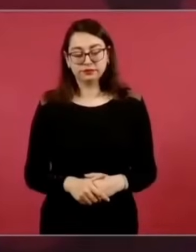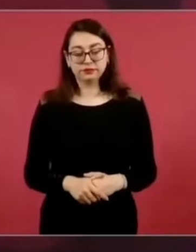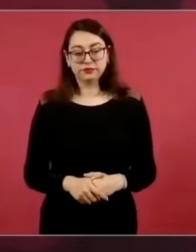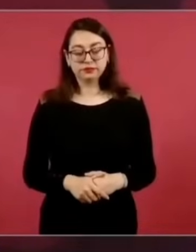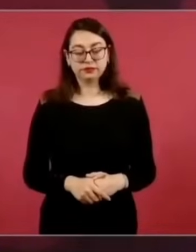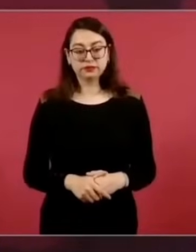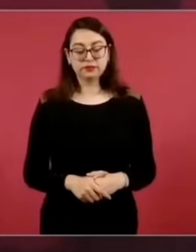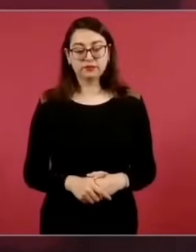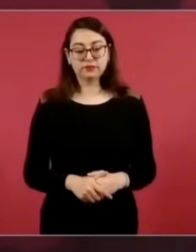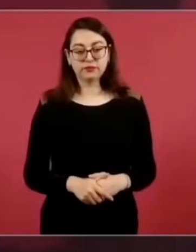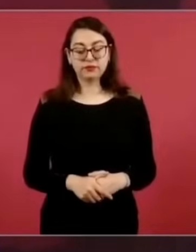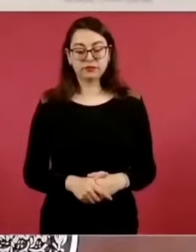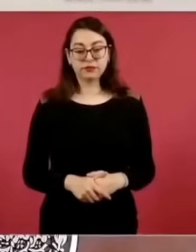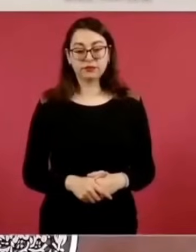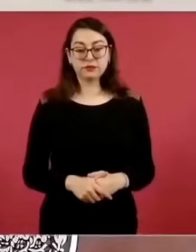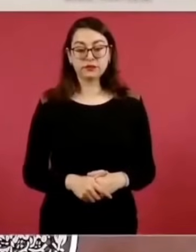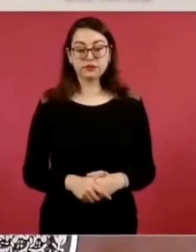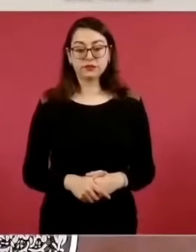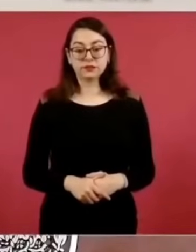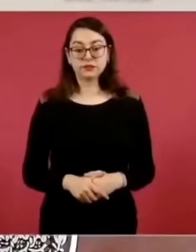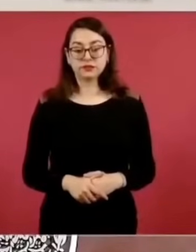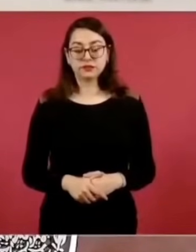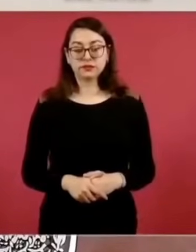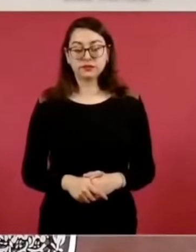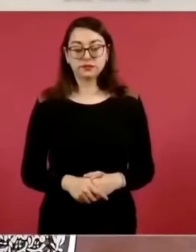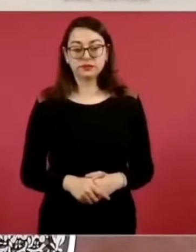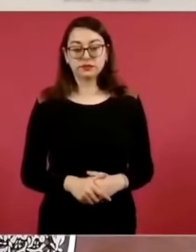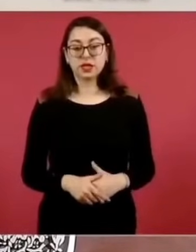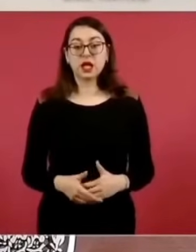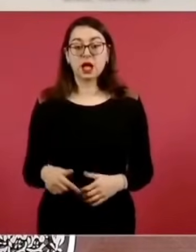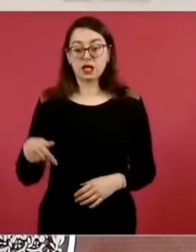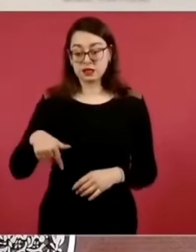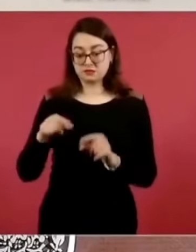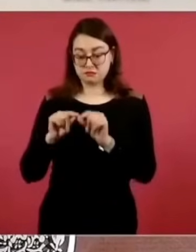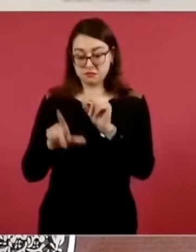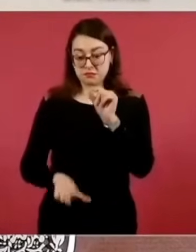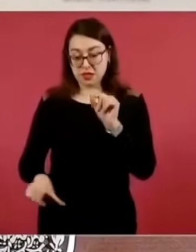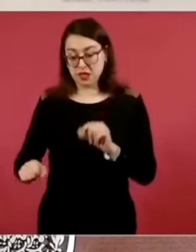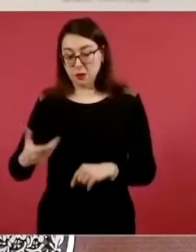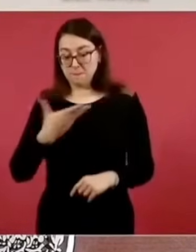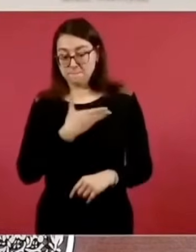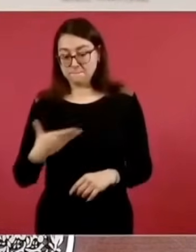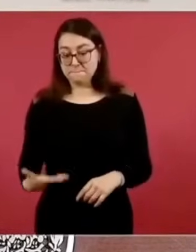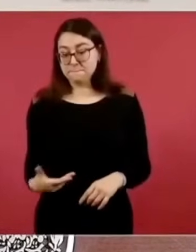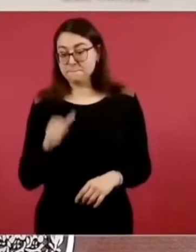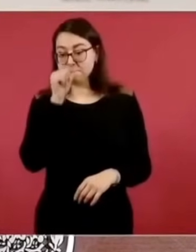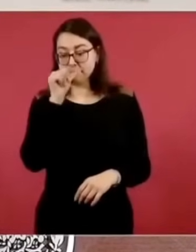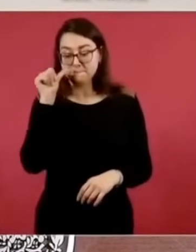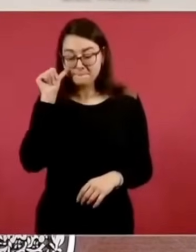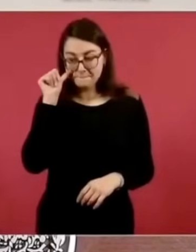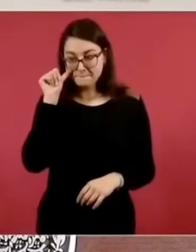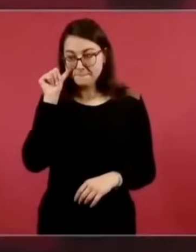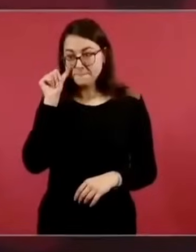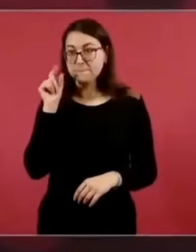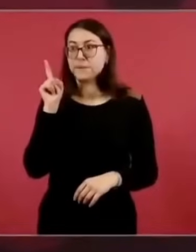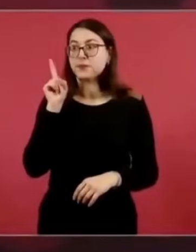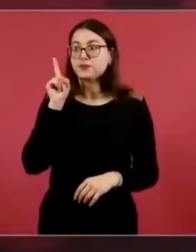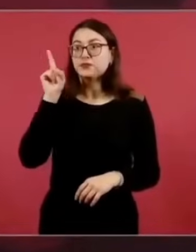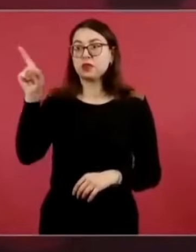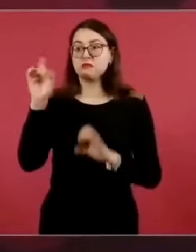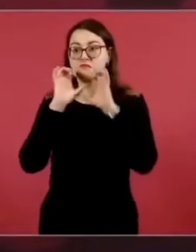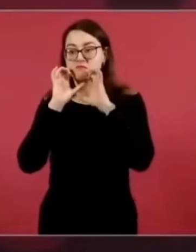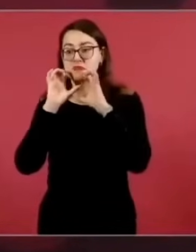porque Lincoln ayudó al presidente Juárez, nos ayudó cuando la intervención francesa, no reconoció